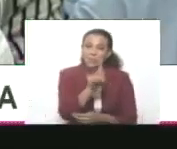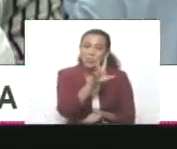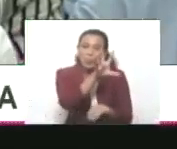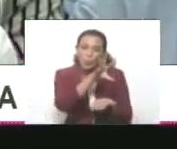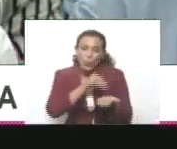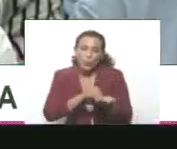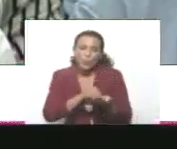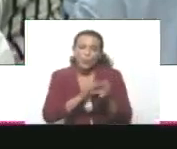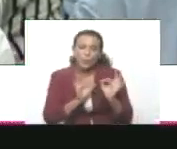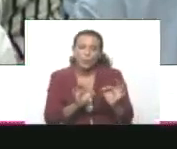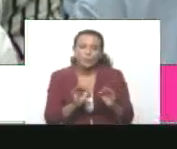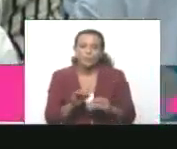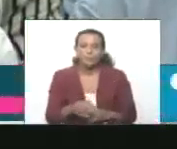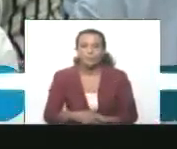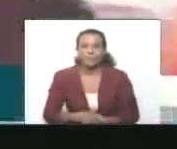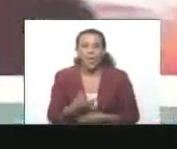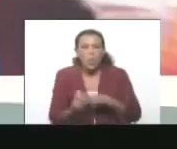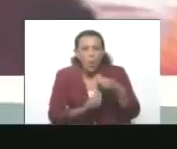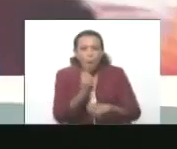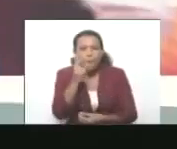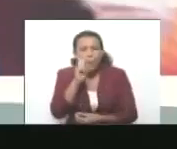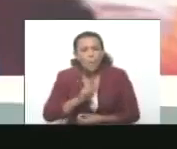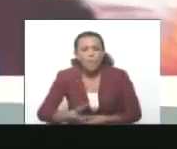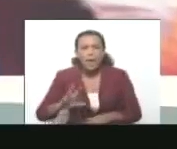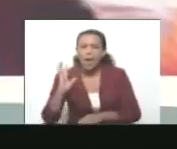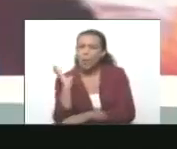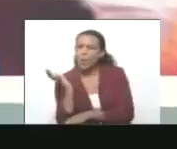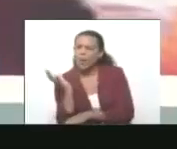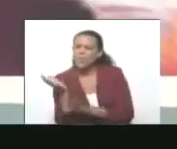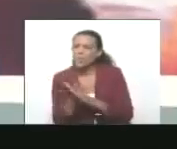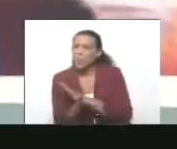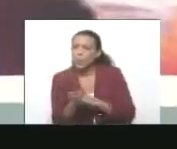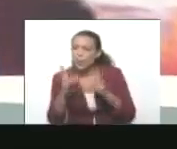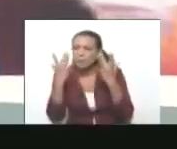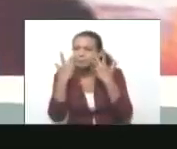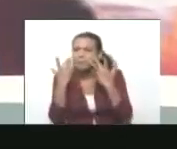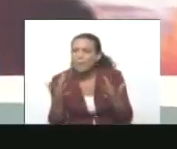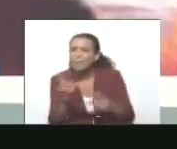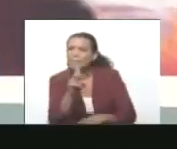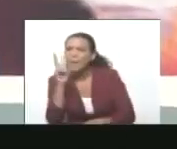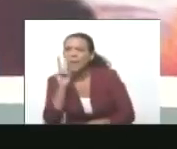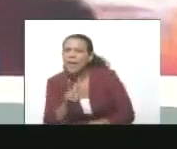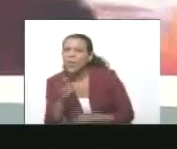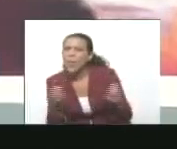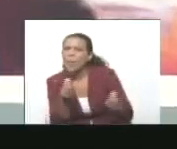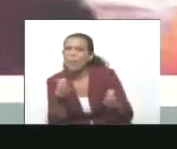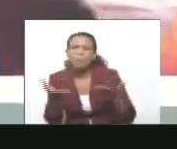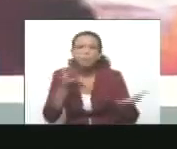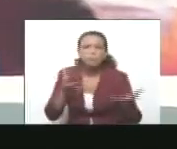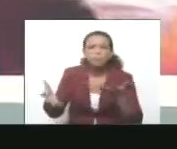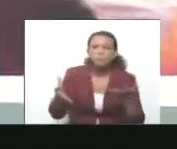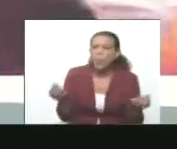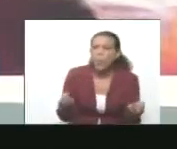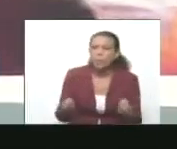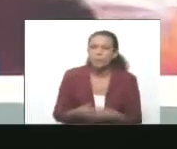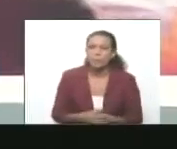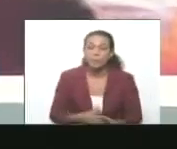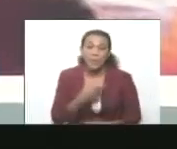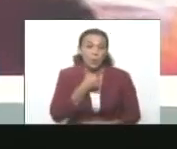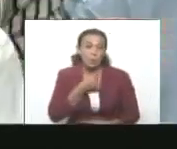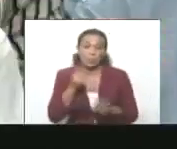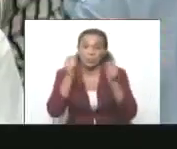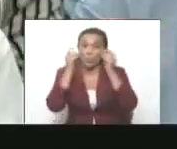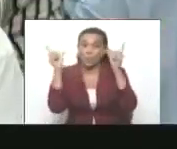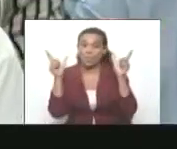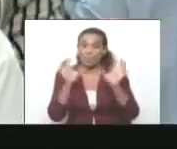universal. ¿Y cómo viste el Congreso? ¿Cuál es tu impresión del Congreso que acaba de acontecer? Lo que más me ha sorprendido